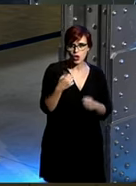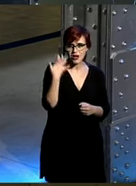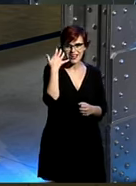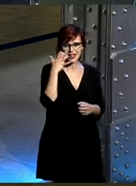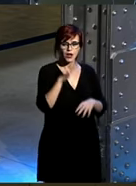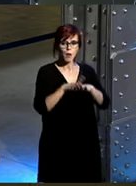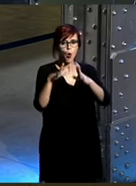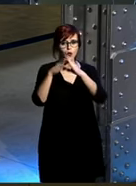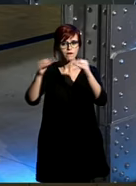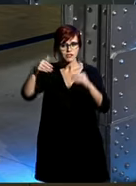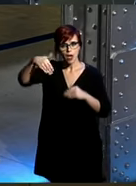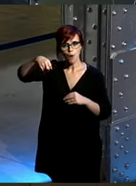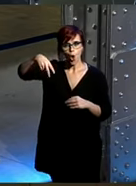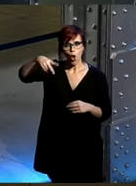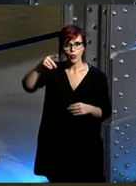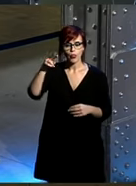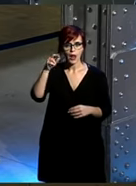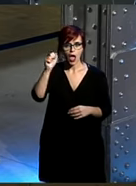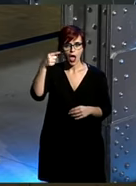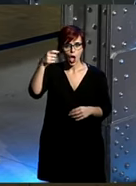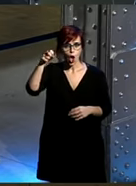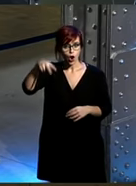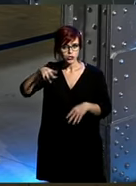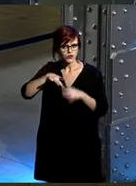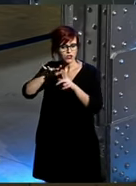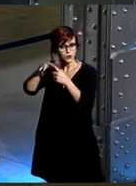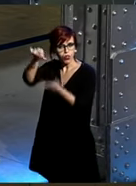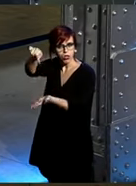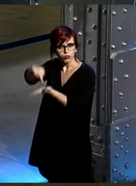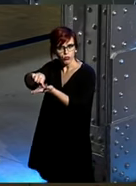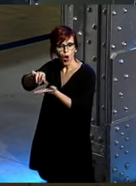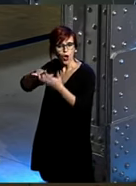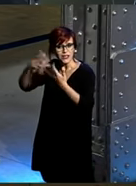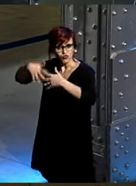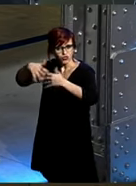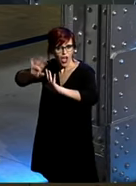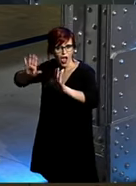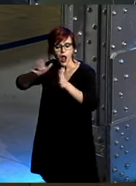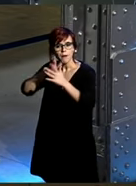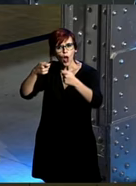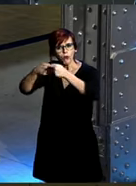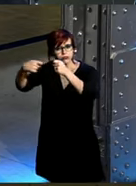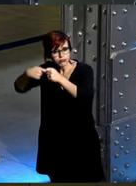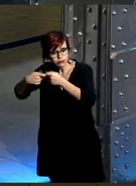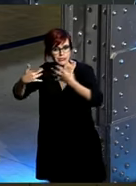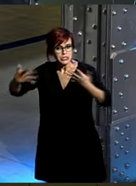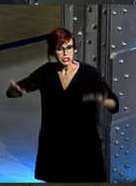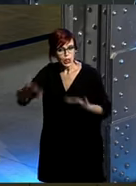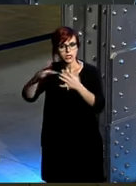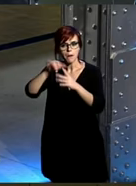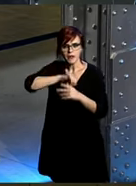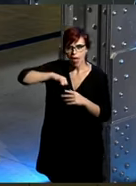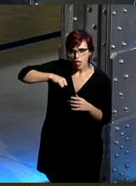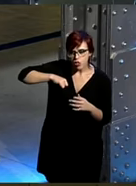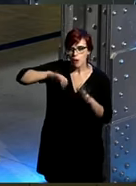la Universidad de Mondragón, en el sentido que Mondragón es como un monstruo industrial, pero es un monstruo cooperativo, es como, o sea, y por lo tanto es algo privado,